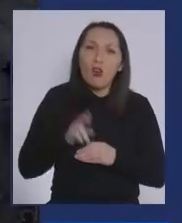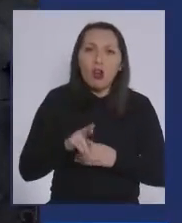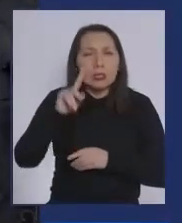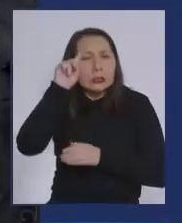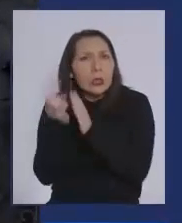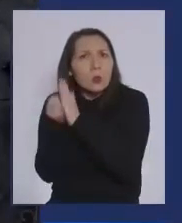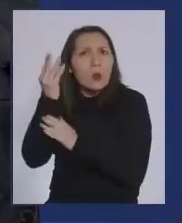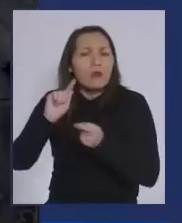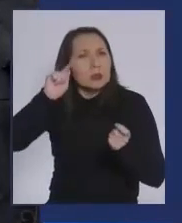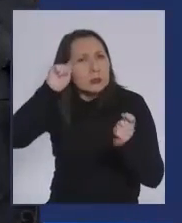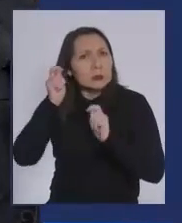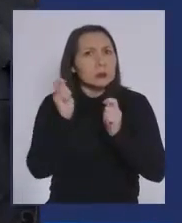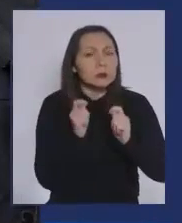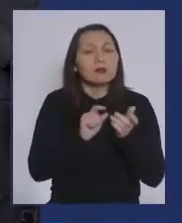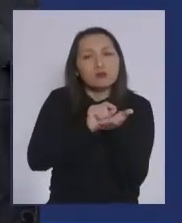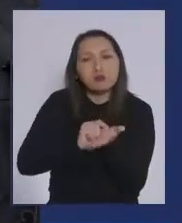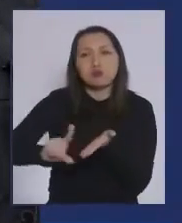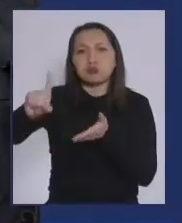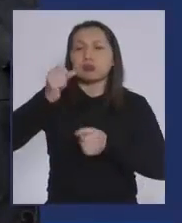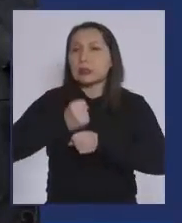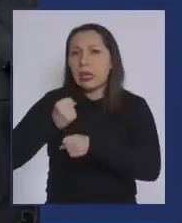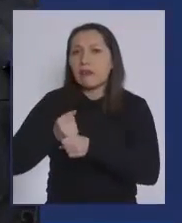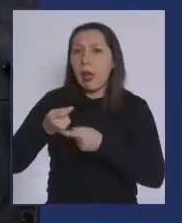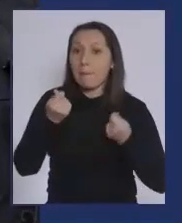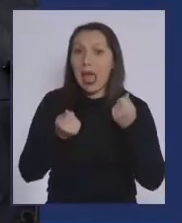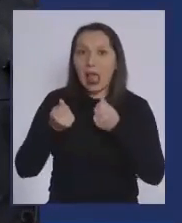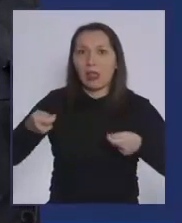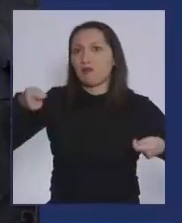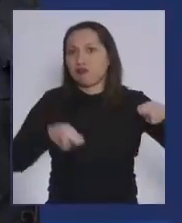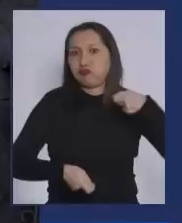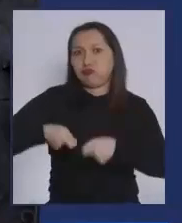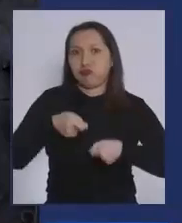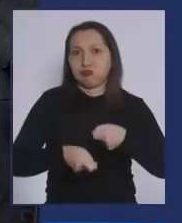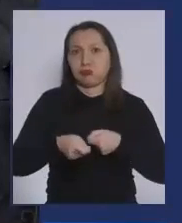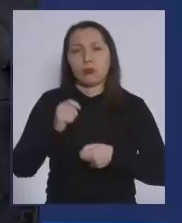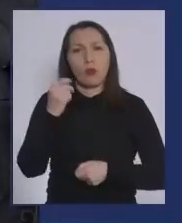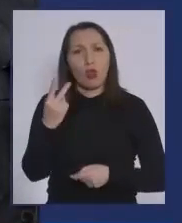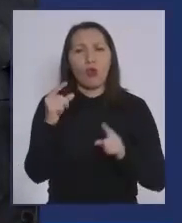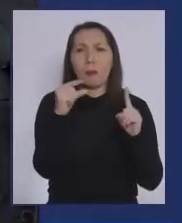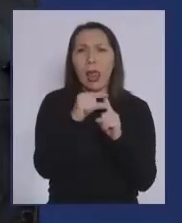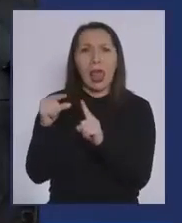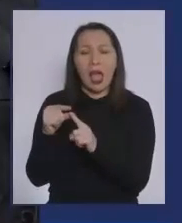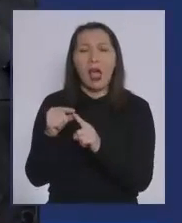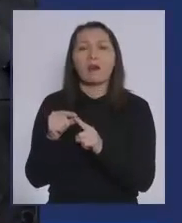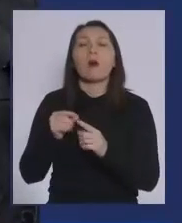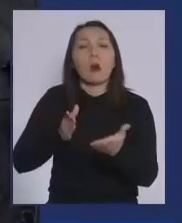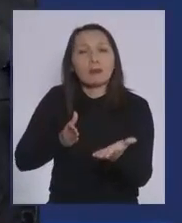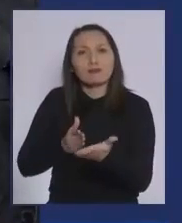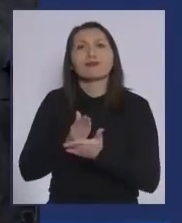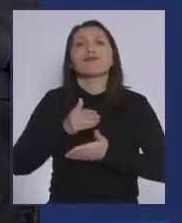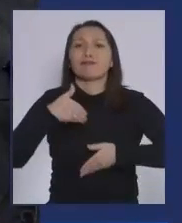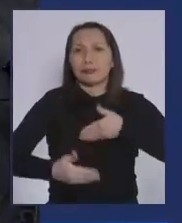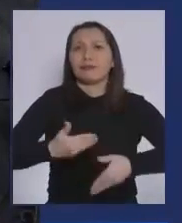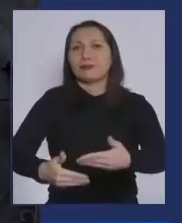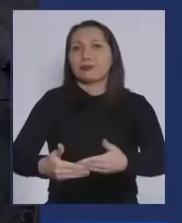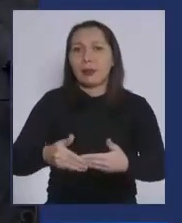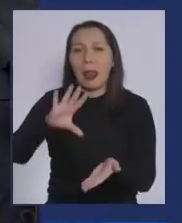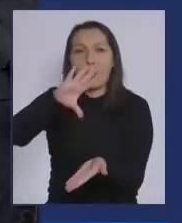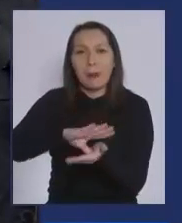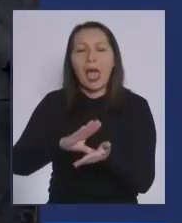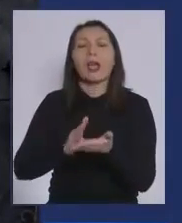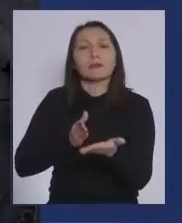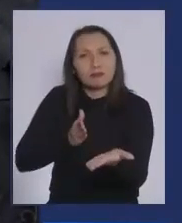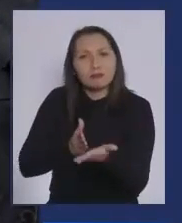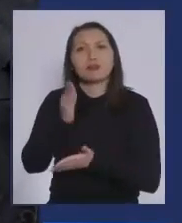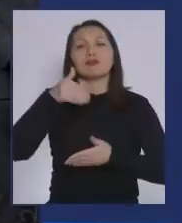de innovar de emprender de invertir en dos palabras de poner en marcha nuestro país de